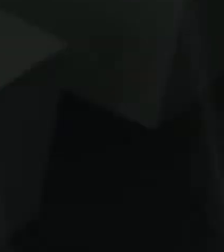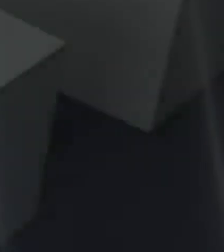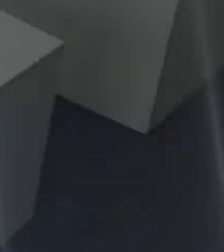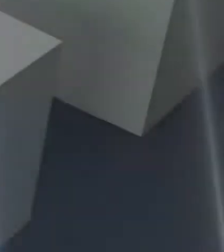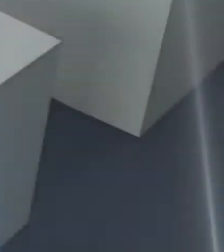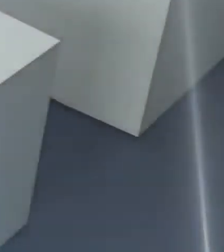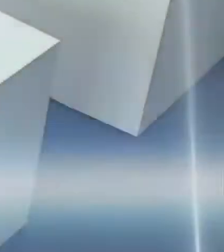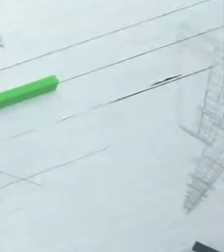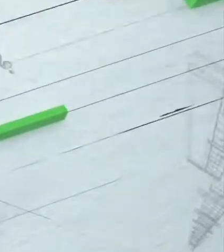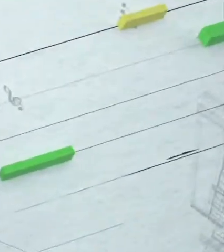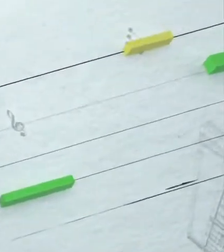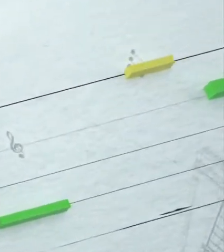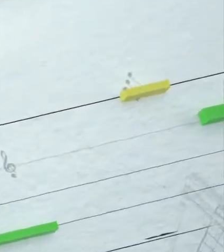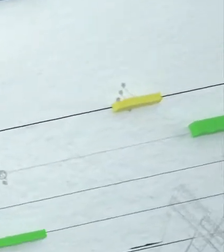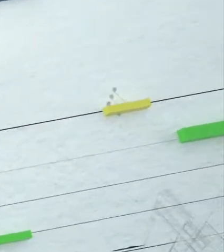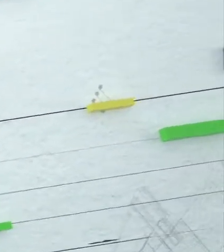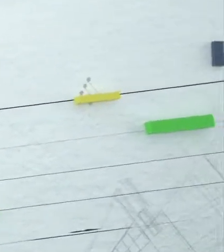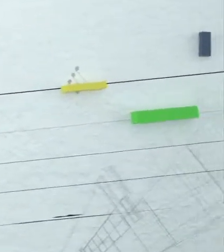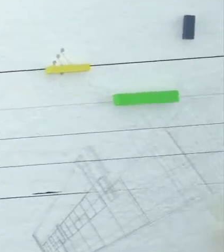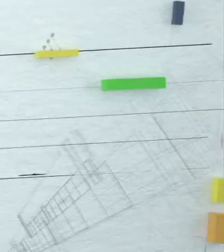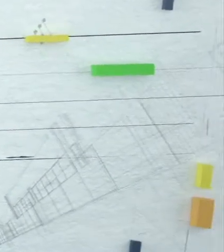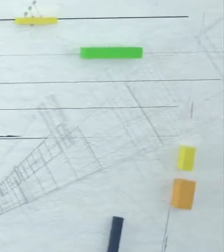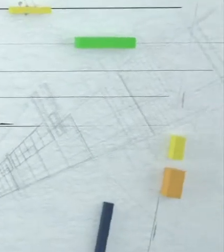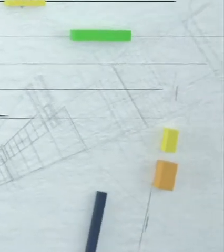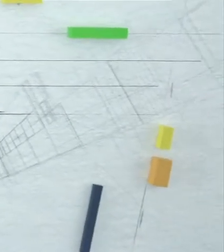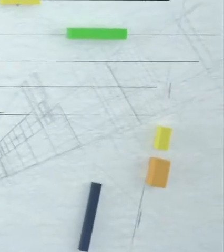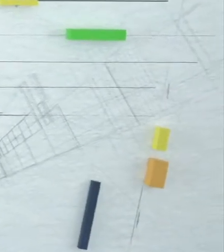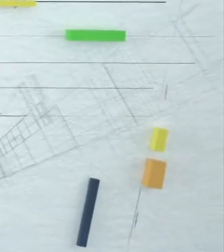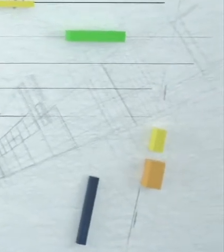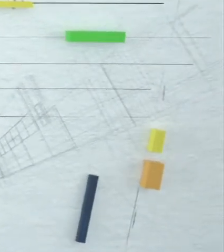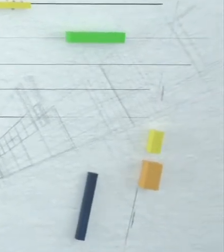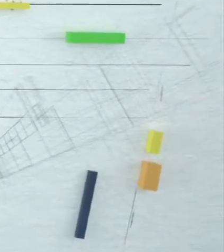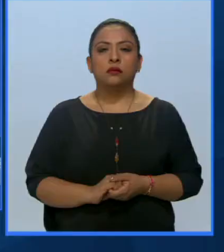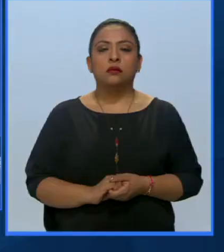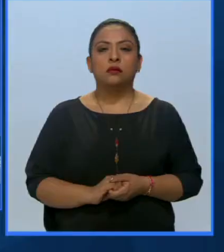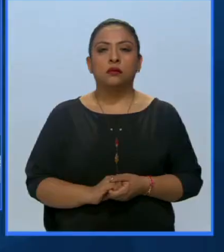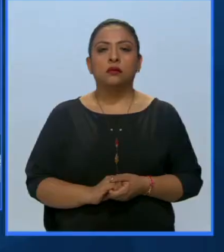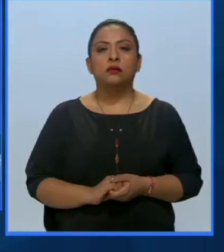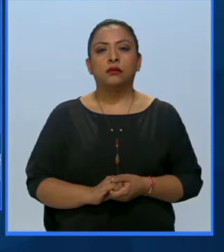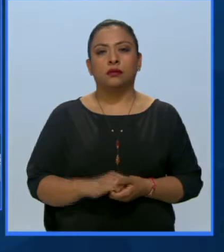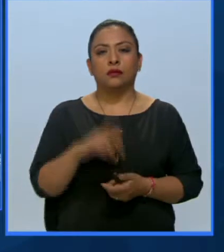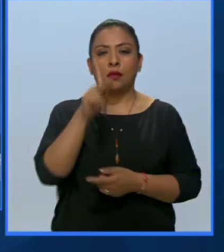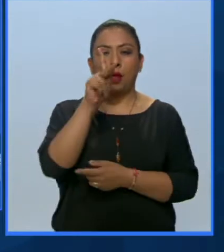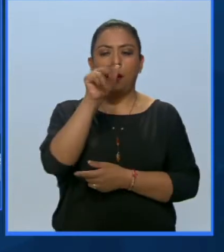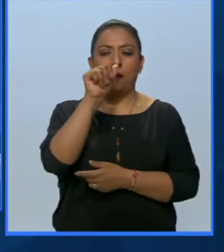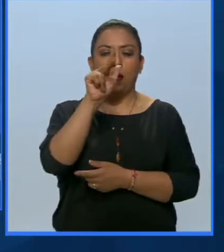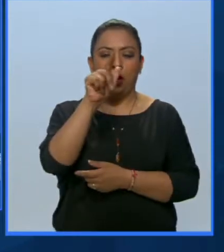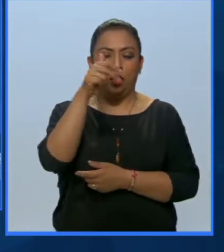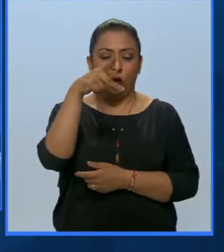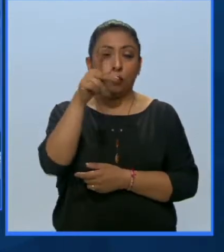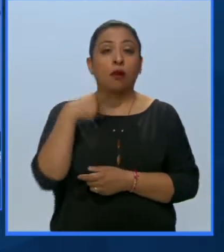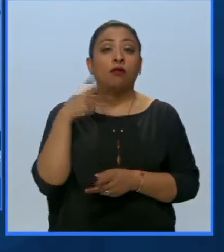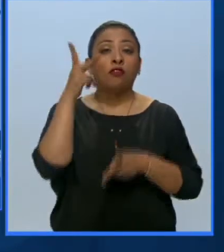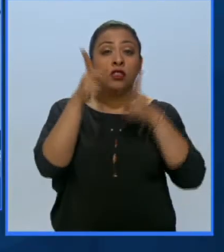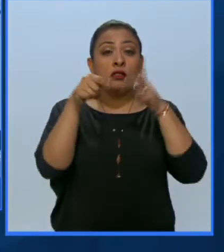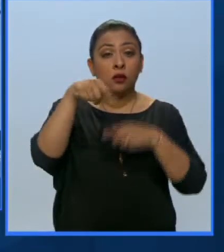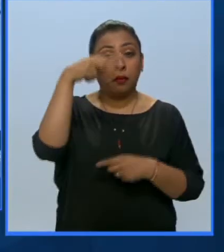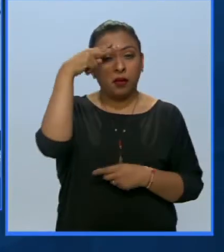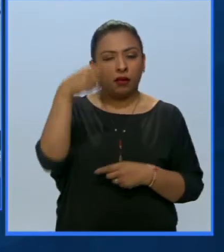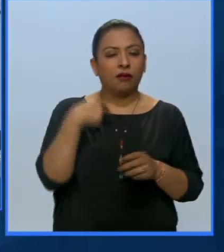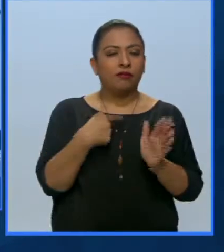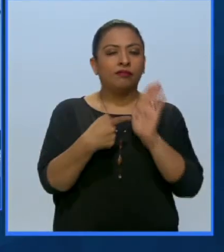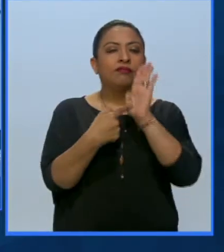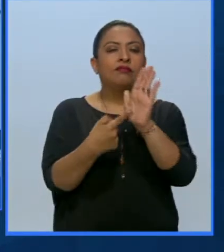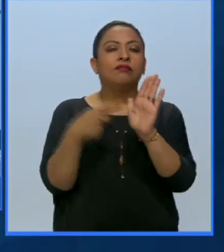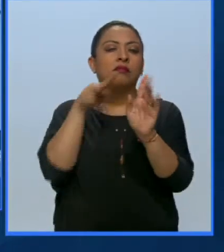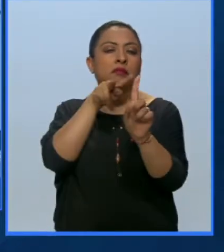Paul Krugman visitó México y les vamos a presentar